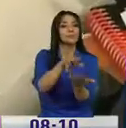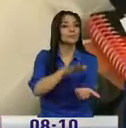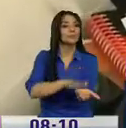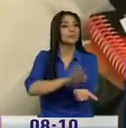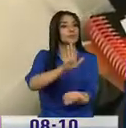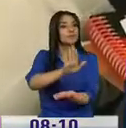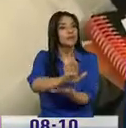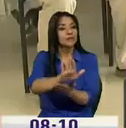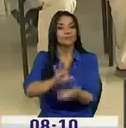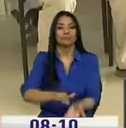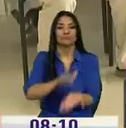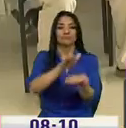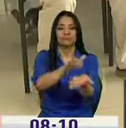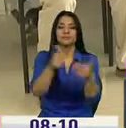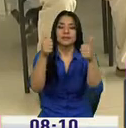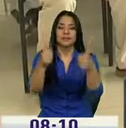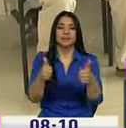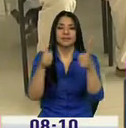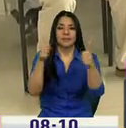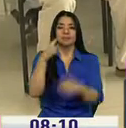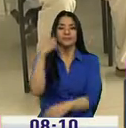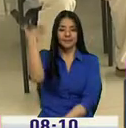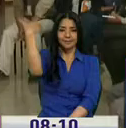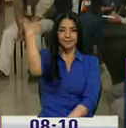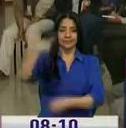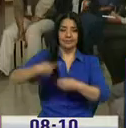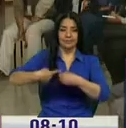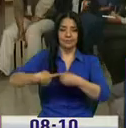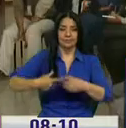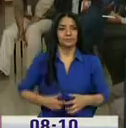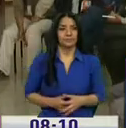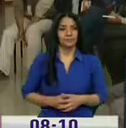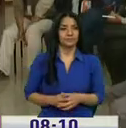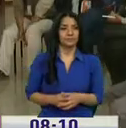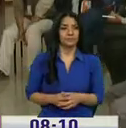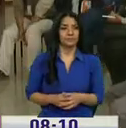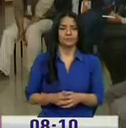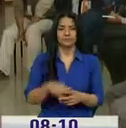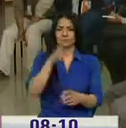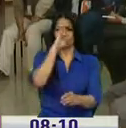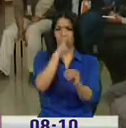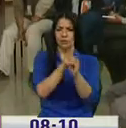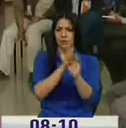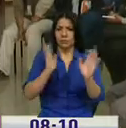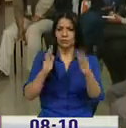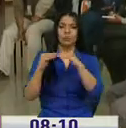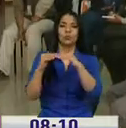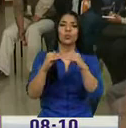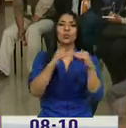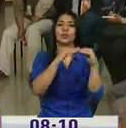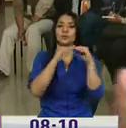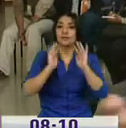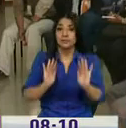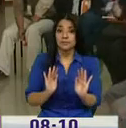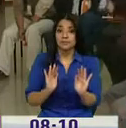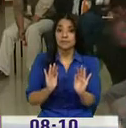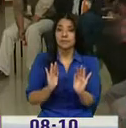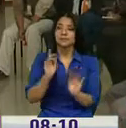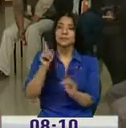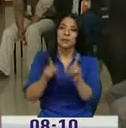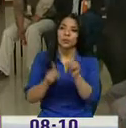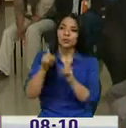que será entregado a los candidatos a la alcaldía de Quito. Lo que buscamos es que se llegue con equidad, con igualdad, y que ciertas